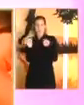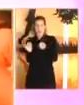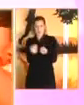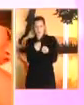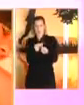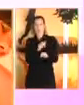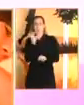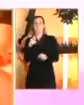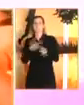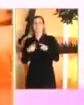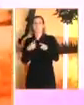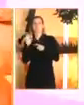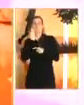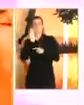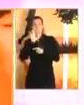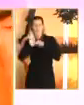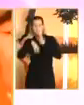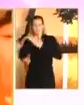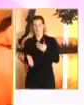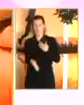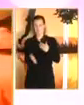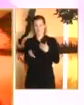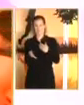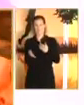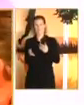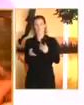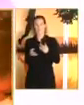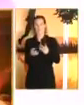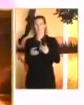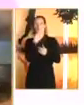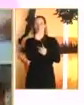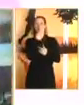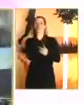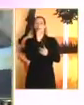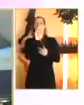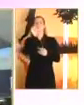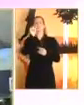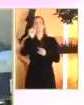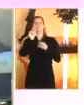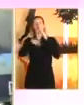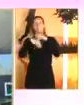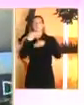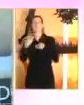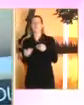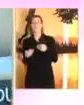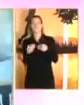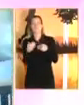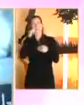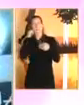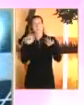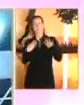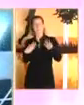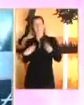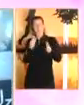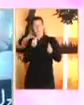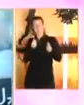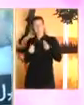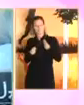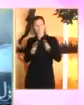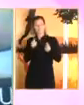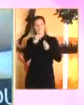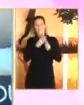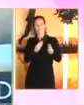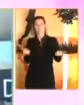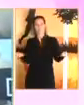más importante. Después de 20 minutos de envoltura ya notaremos la piel más tersa, más suave y más hidratada. Pero